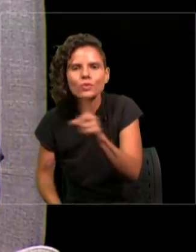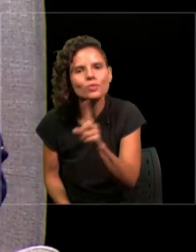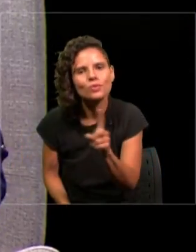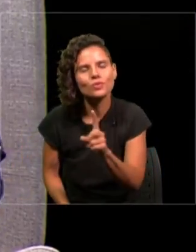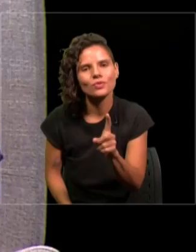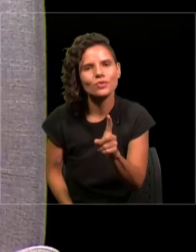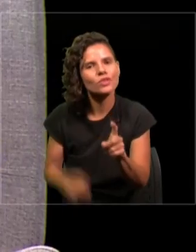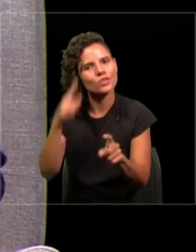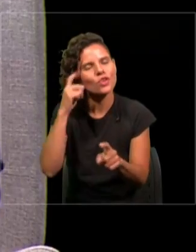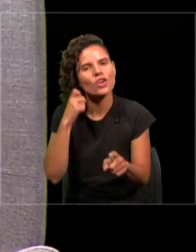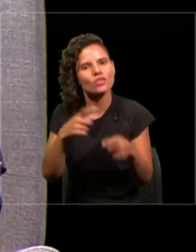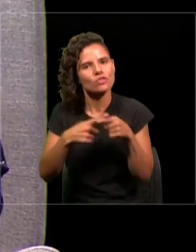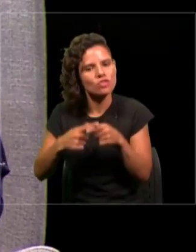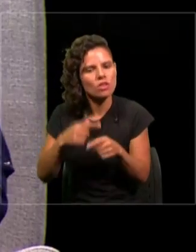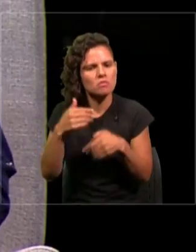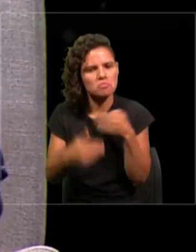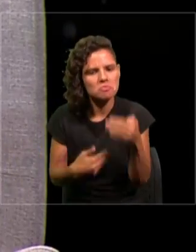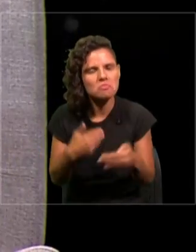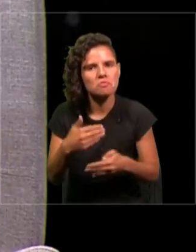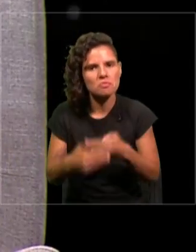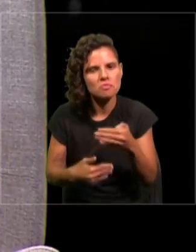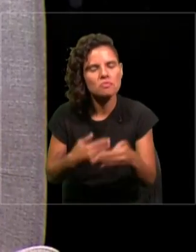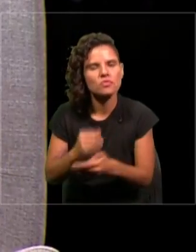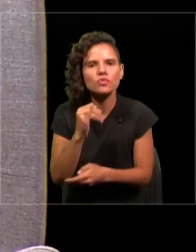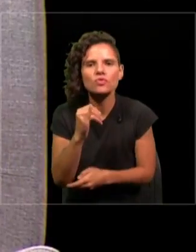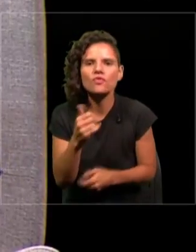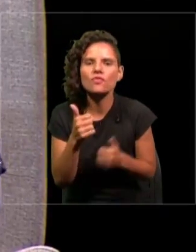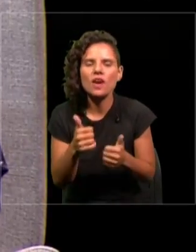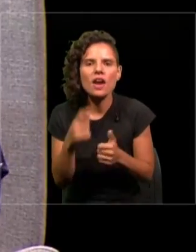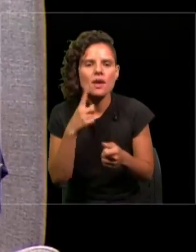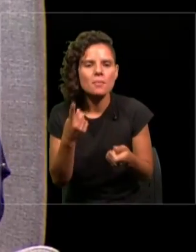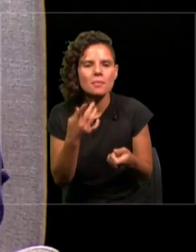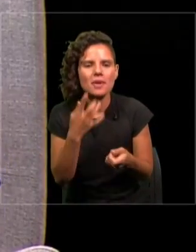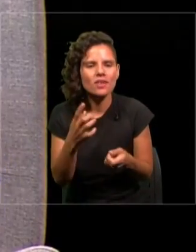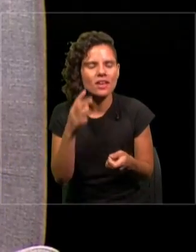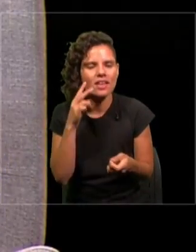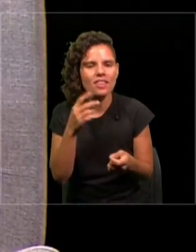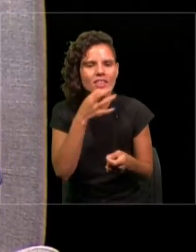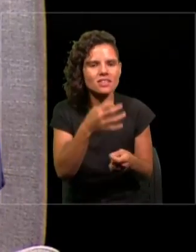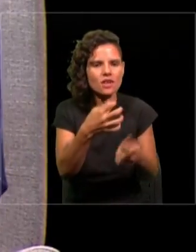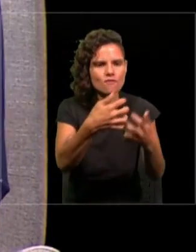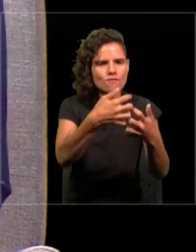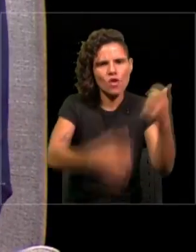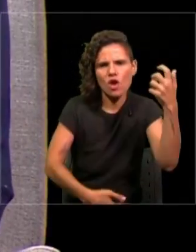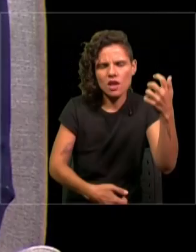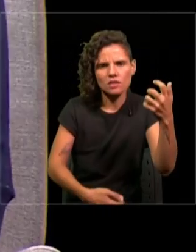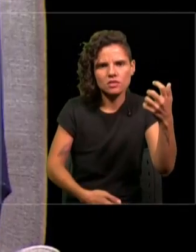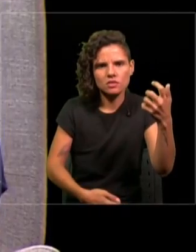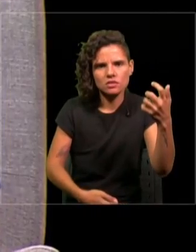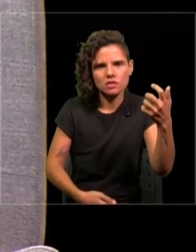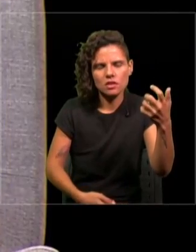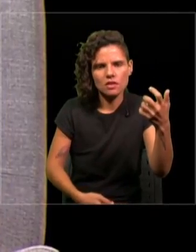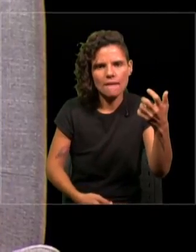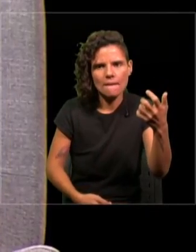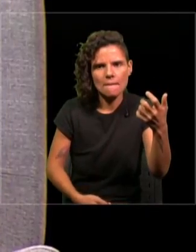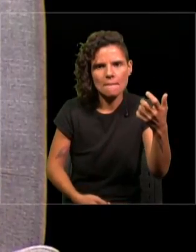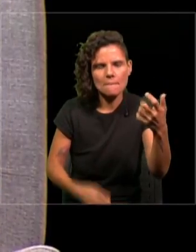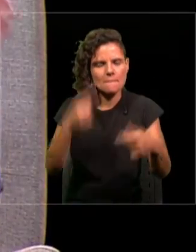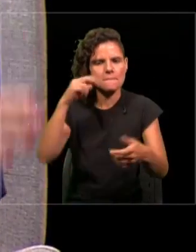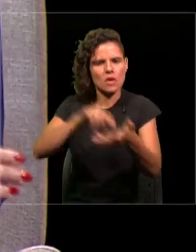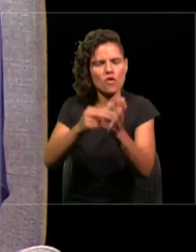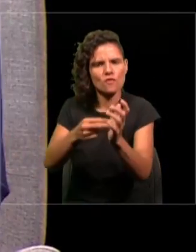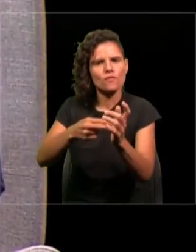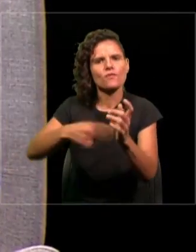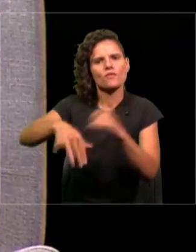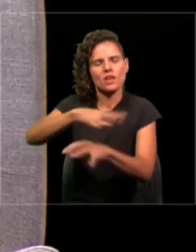avanzado muy negativamente hacia la percepción y hacia la práctica que la violencia es la forma como se resuelven todos los conflictos,